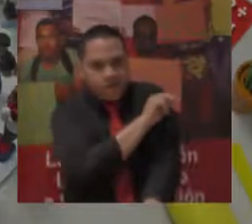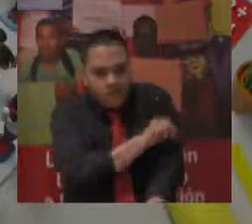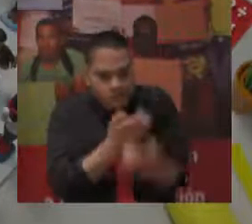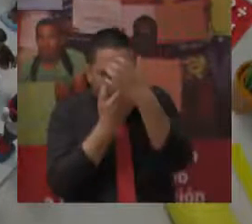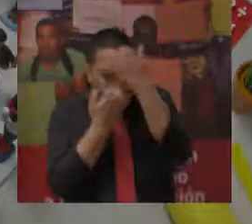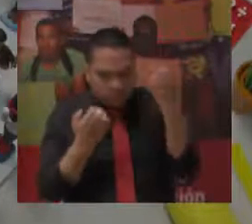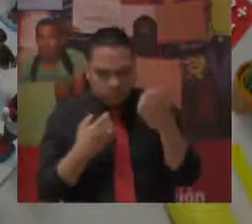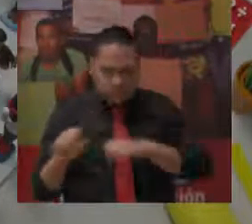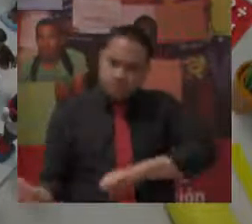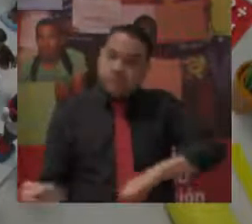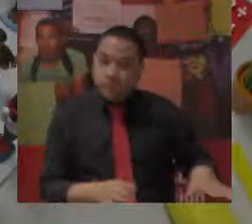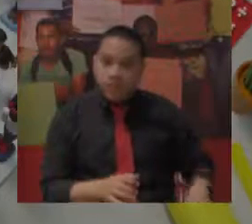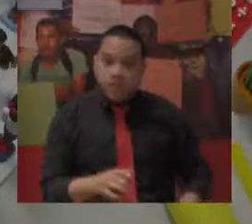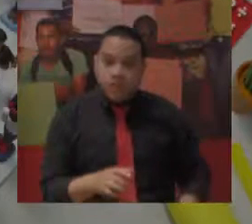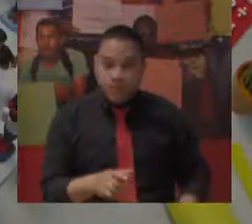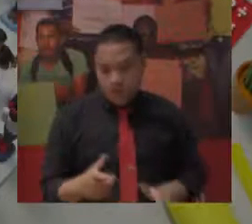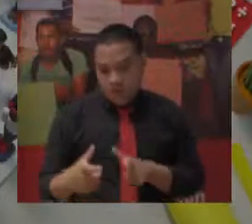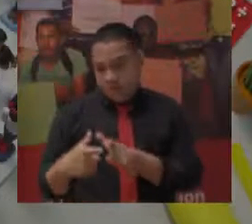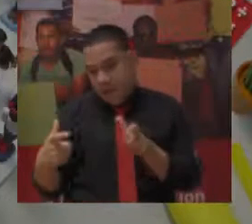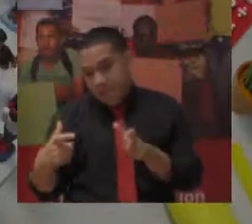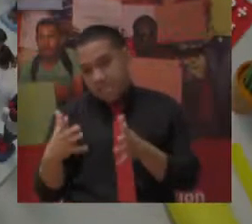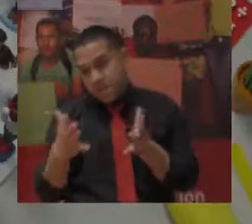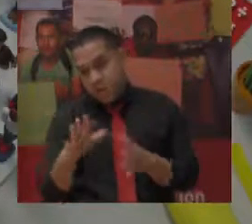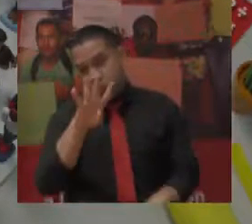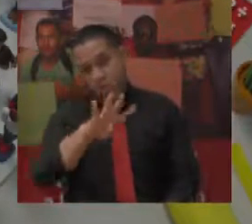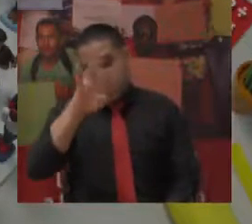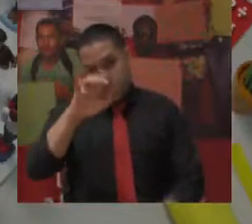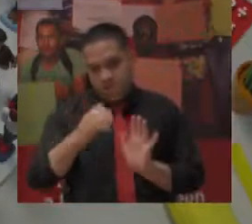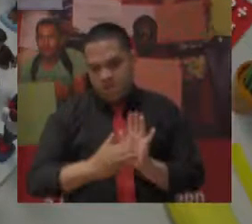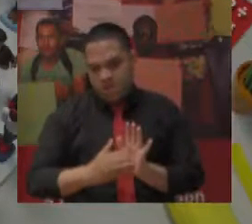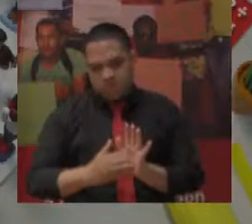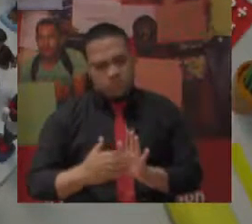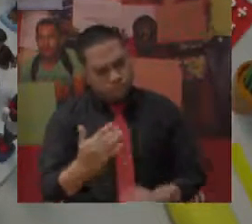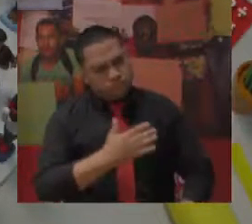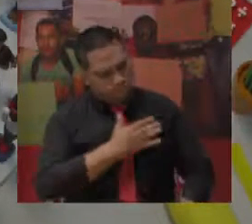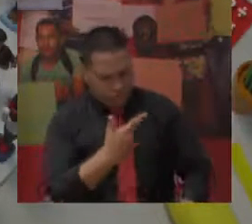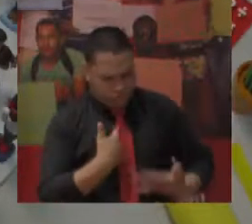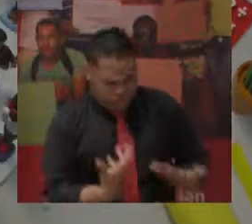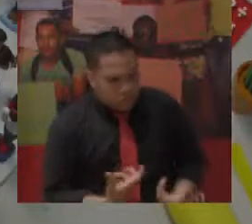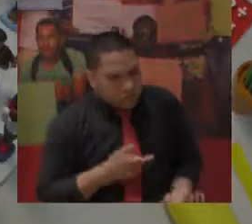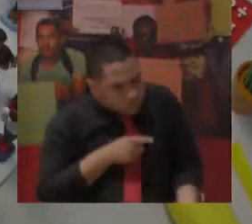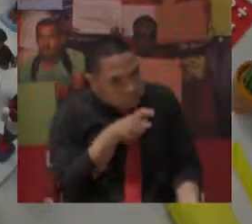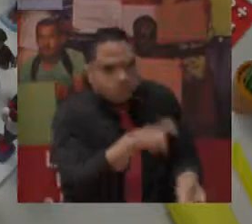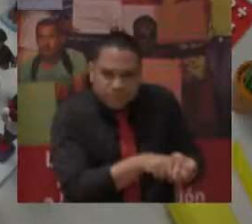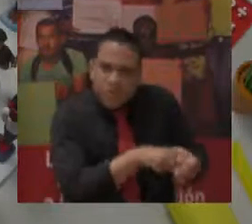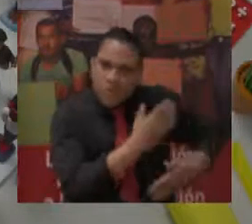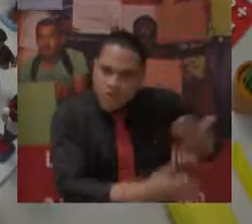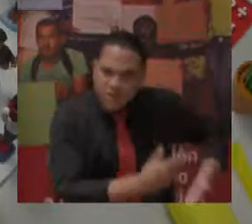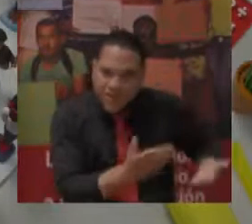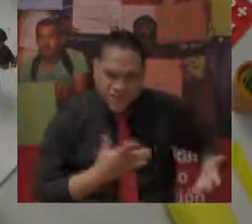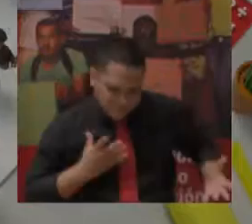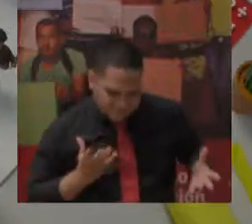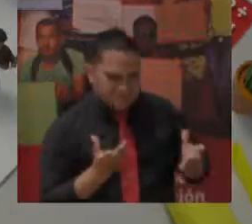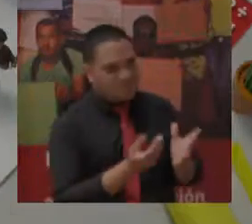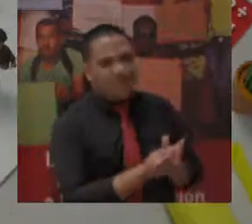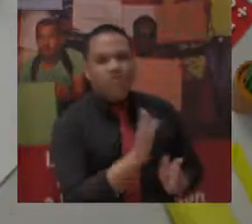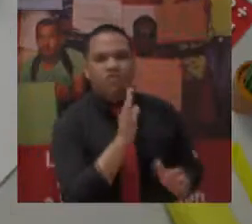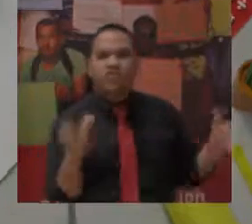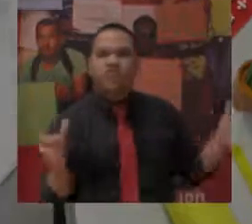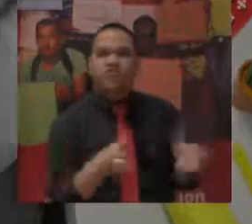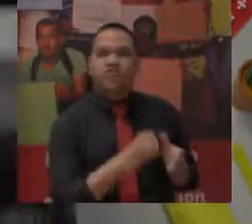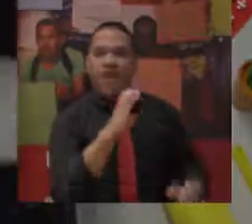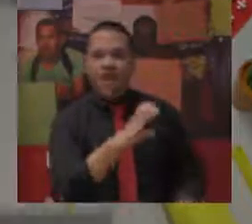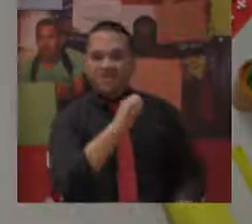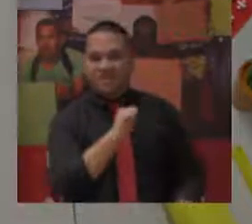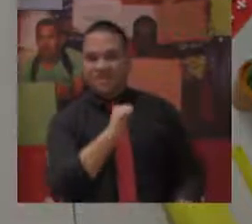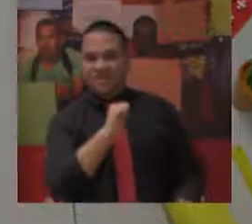y alrededor de 49.000 han ingresado voluntariamente al proceso de reintegración que hoy lidera la Agencia Colombiana para la